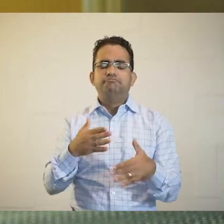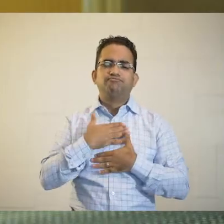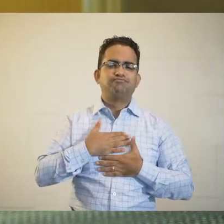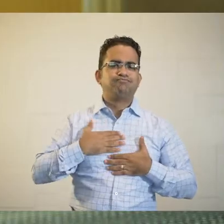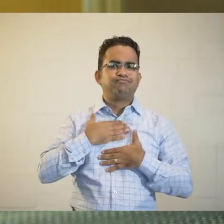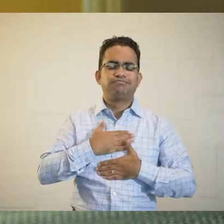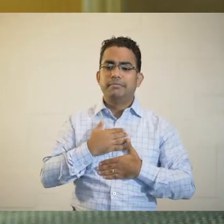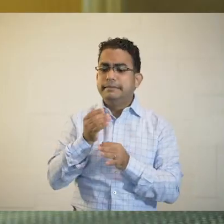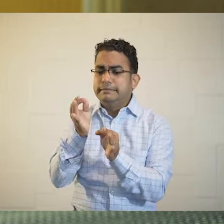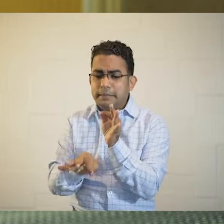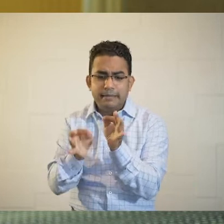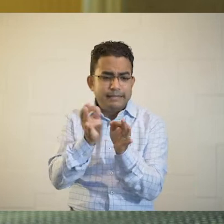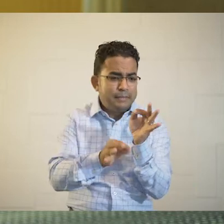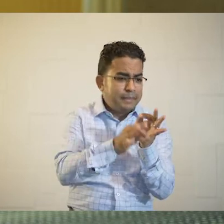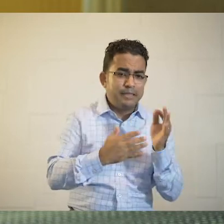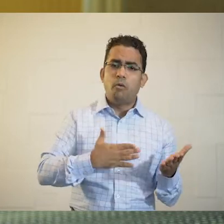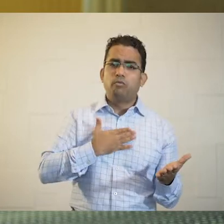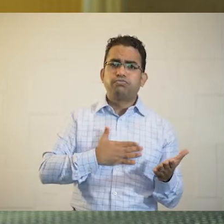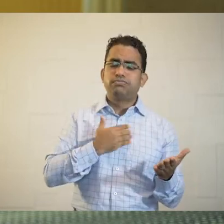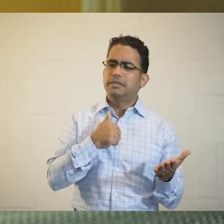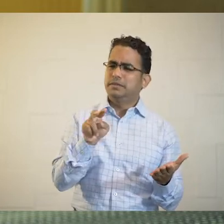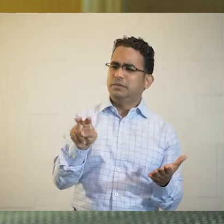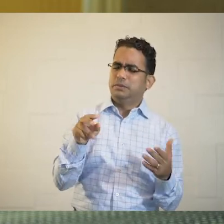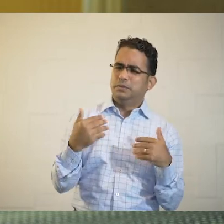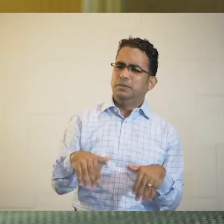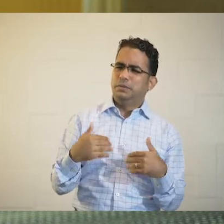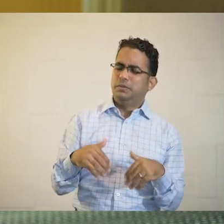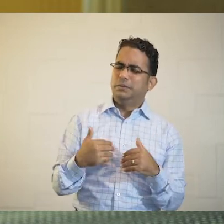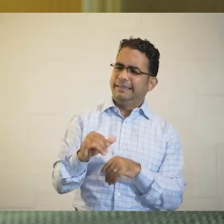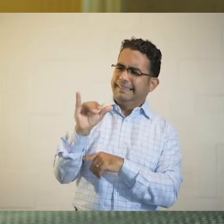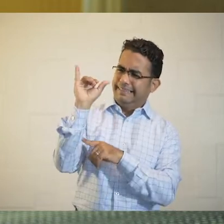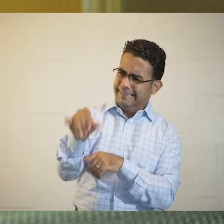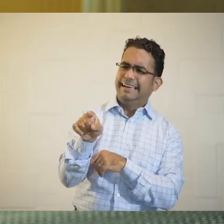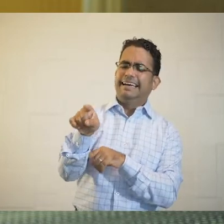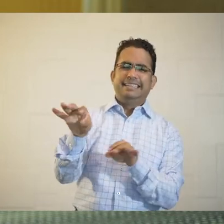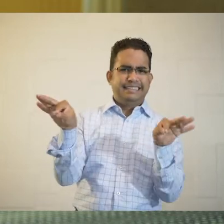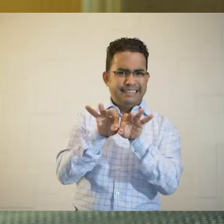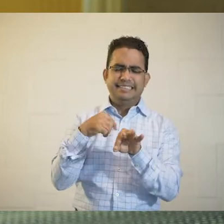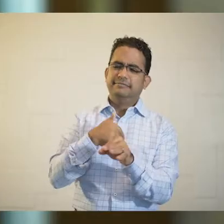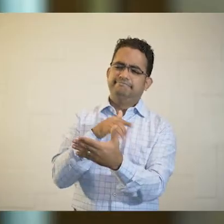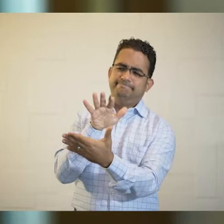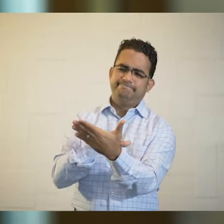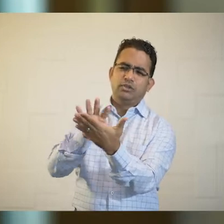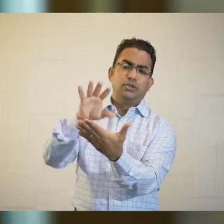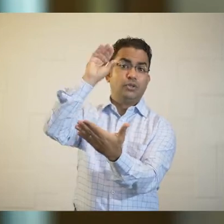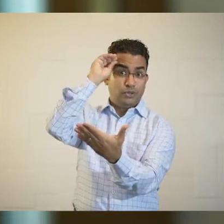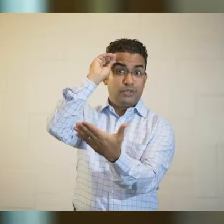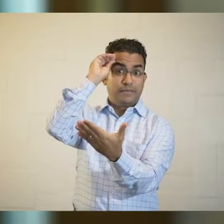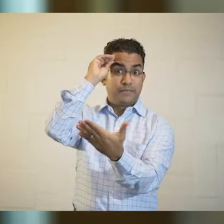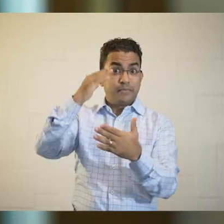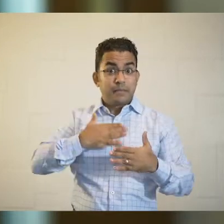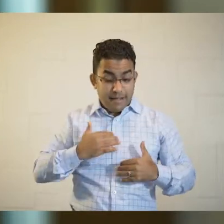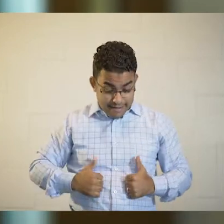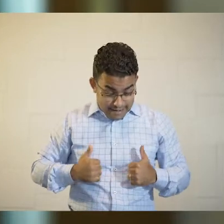mucho esas pequeñas cosas que la vida le da todos los días. Y de eso es que nosotros tenemos que aprender. Cuando ya uno